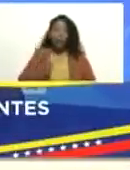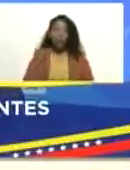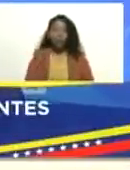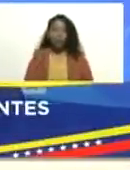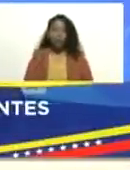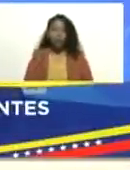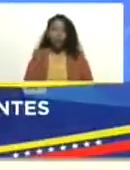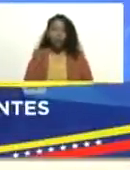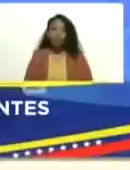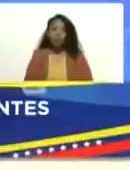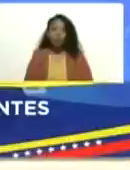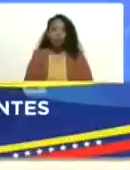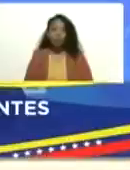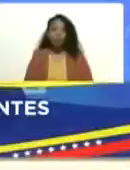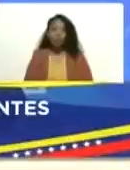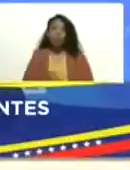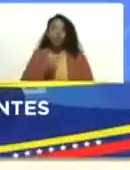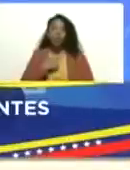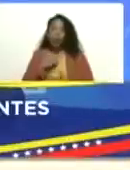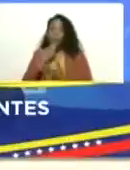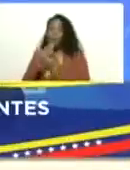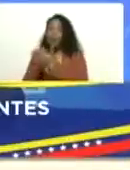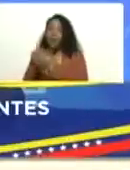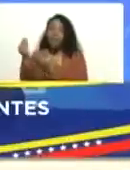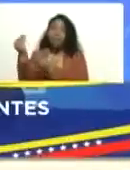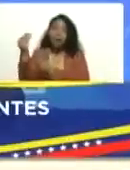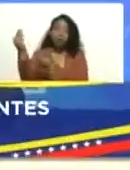Le he pedido cada vez más apoyo al presidente Irán